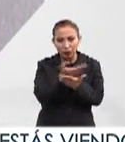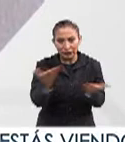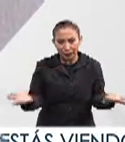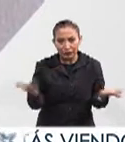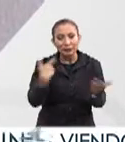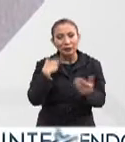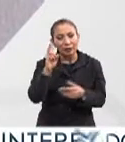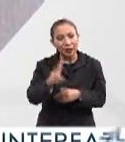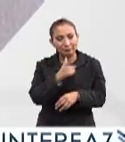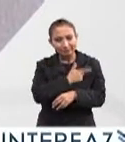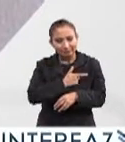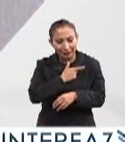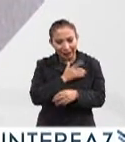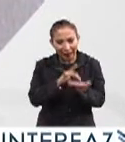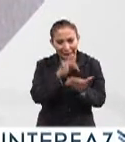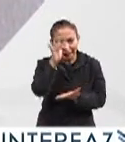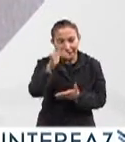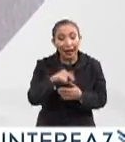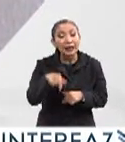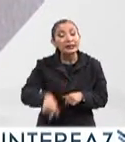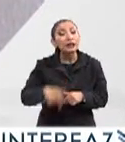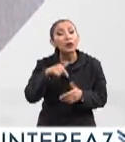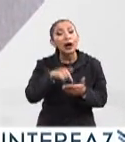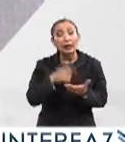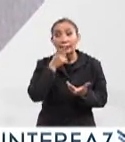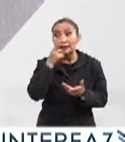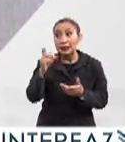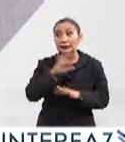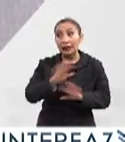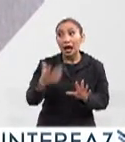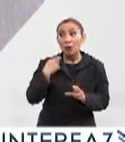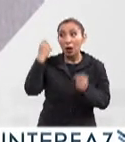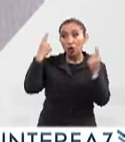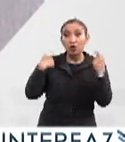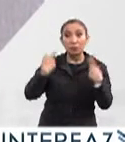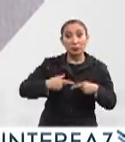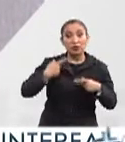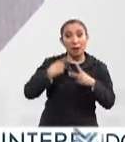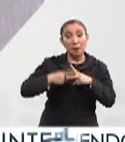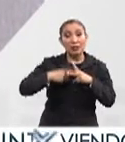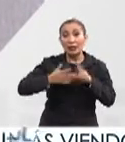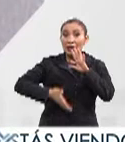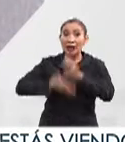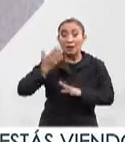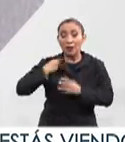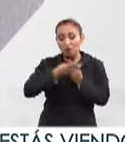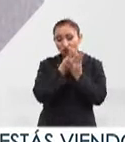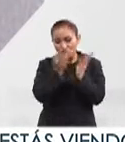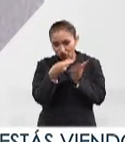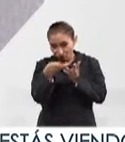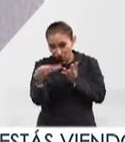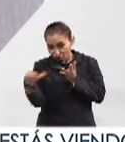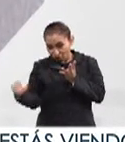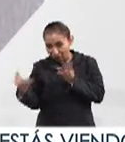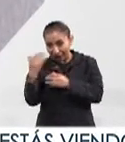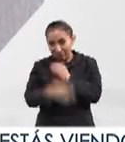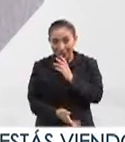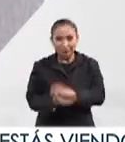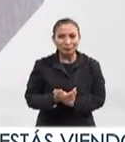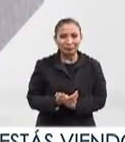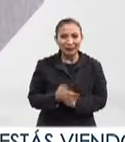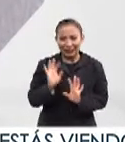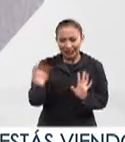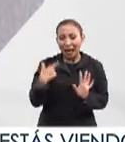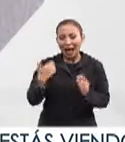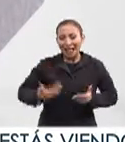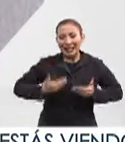vosotros, ha sido un verdadero placer, gracias. Y aquí en el estudio, déjame decirte que ya nos salieron varios matemáticos, ya se quieren ir a jugar baraja terminando el programa, así que